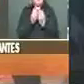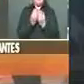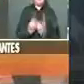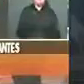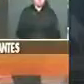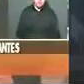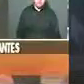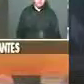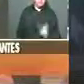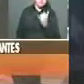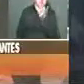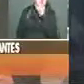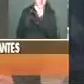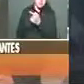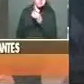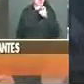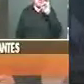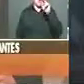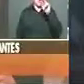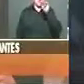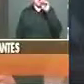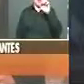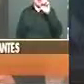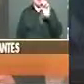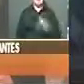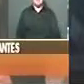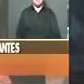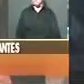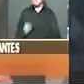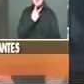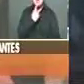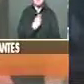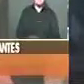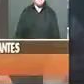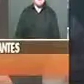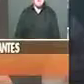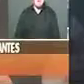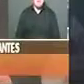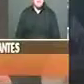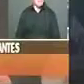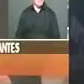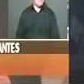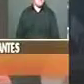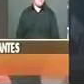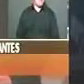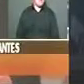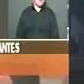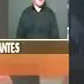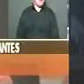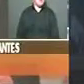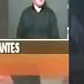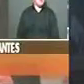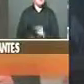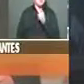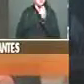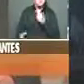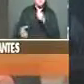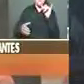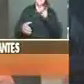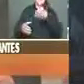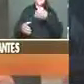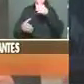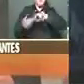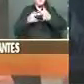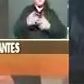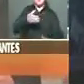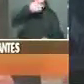que es como lo que quiere convertirlo Juan Manuel Santos. Hay quienes dicen que el asunto está entre mirar el vaso medio lleno o medio vacío. Algunos sectores